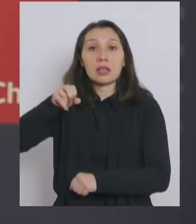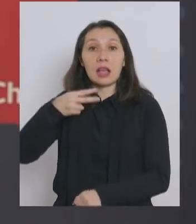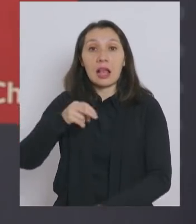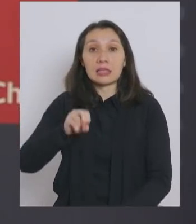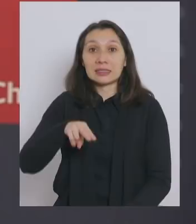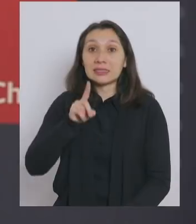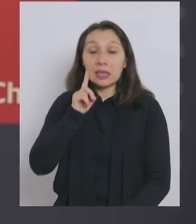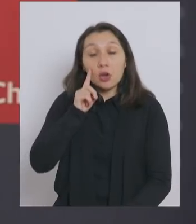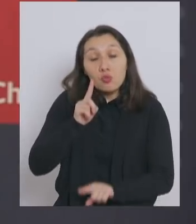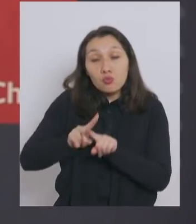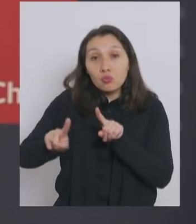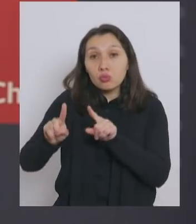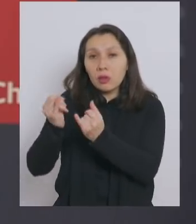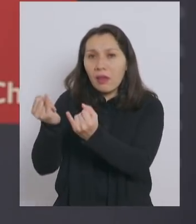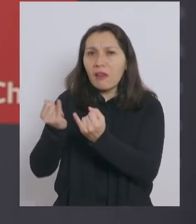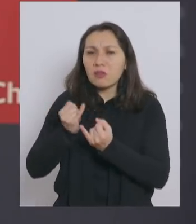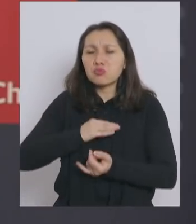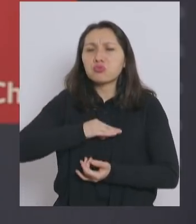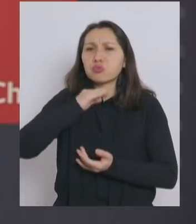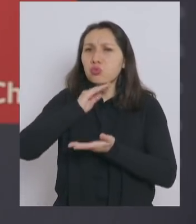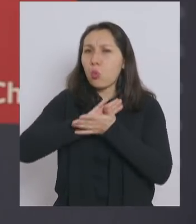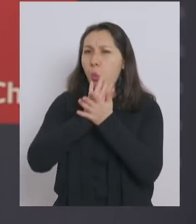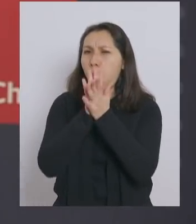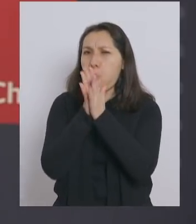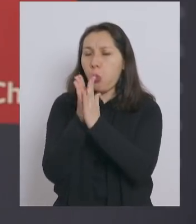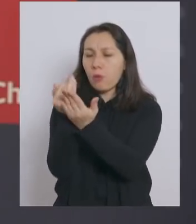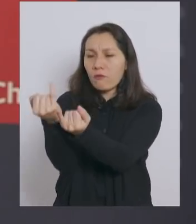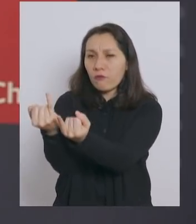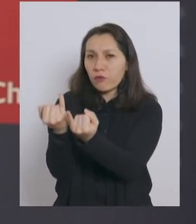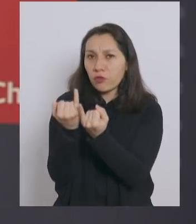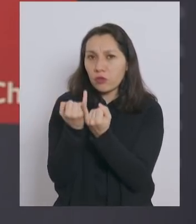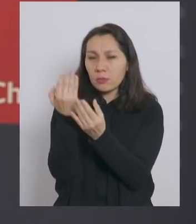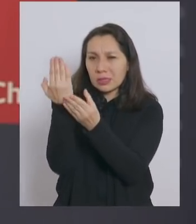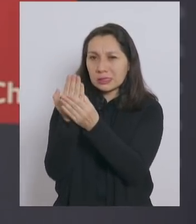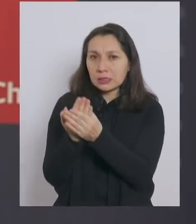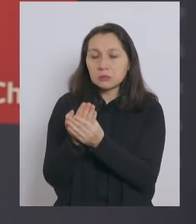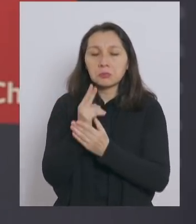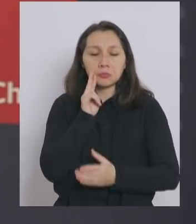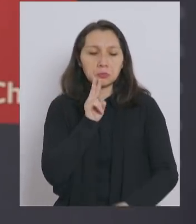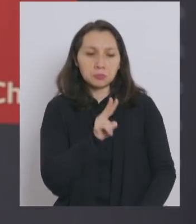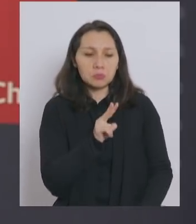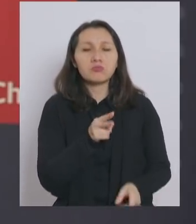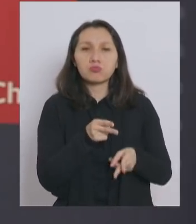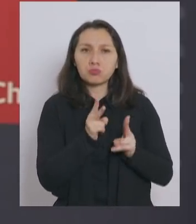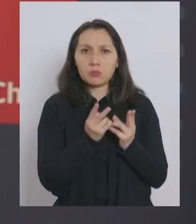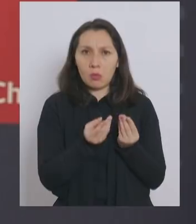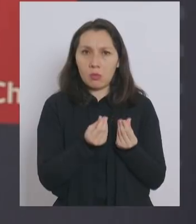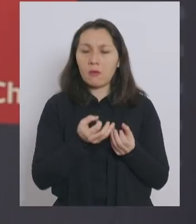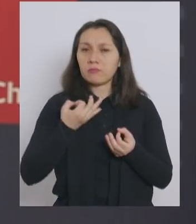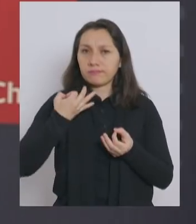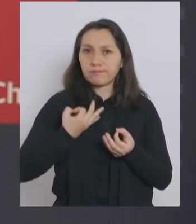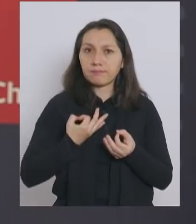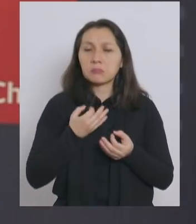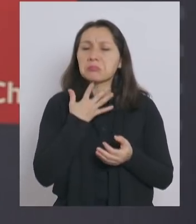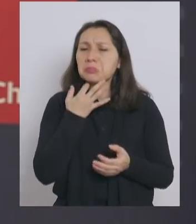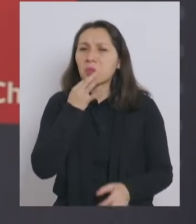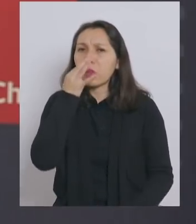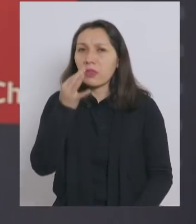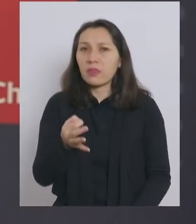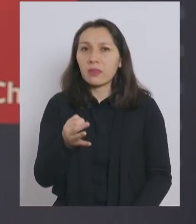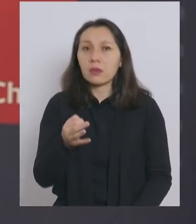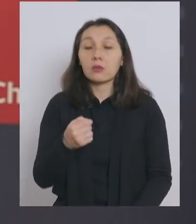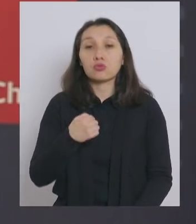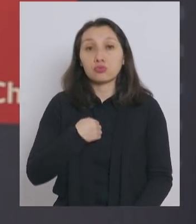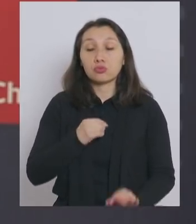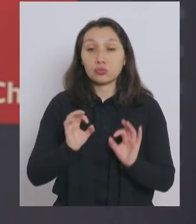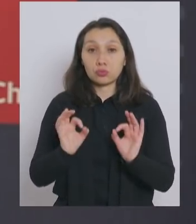otros, proporcionó la información suficiente para que esta vacuna sea considerada un producto de calidad. Y menciono esto porque